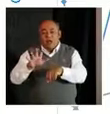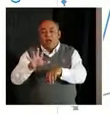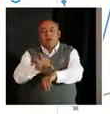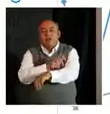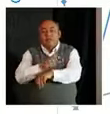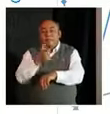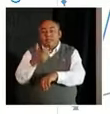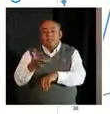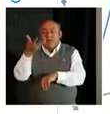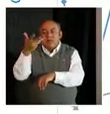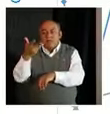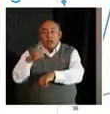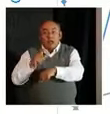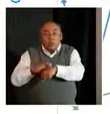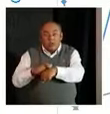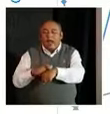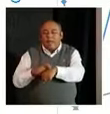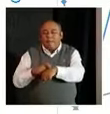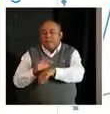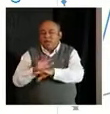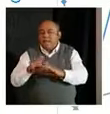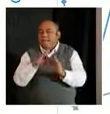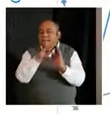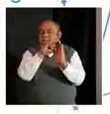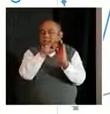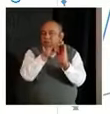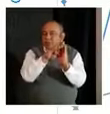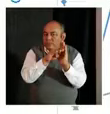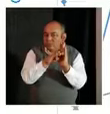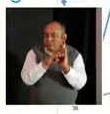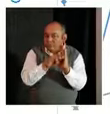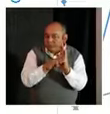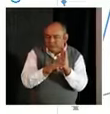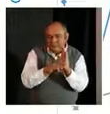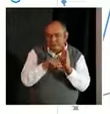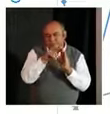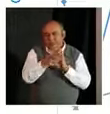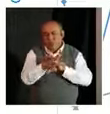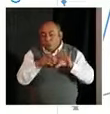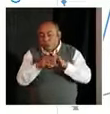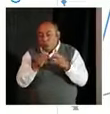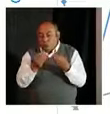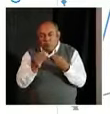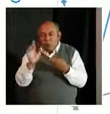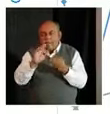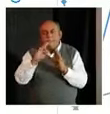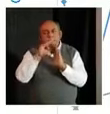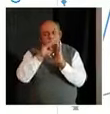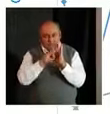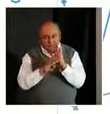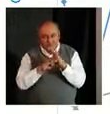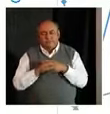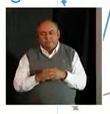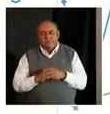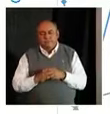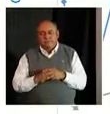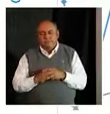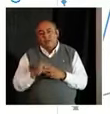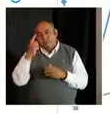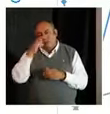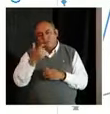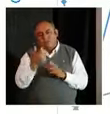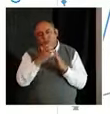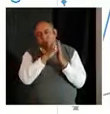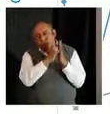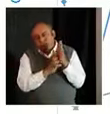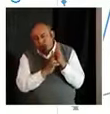extracción con la finalidad pues de tener una operación más eficiente desde el punto de vista económico. También esa es una situación que hay